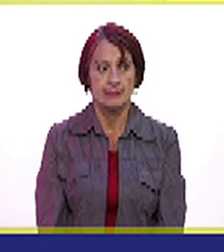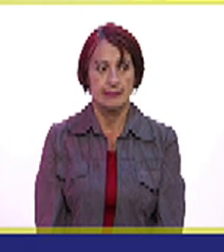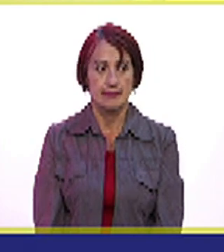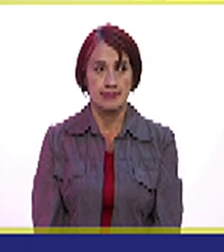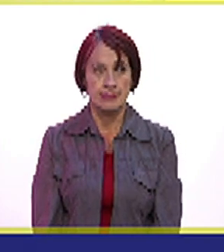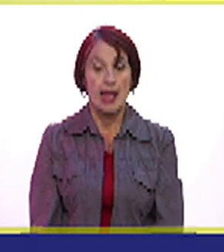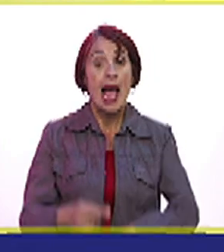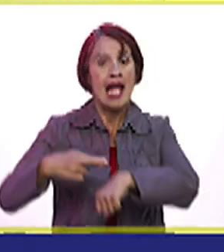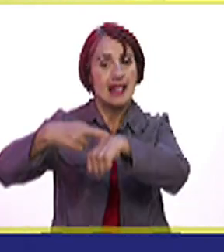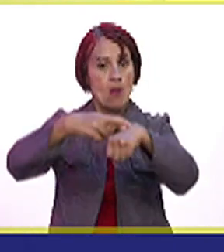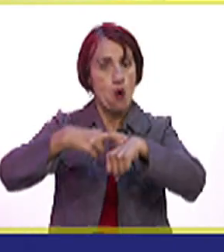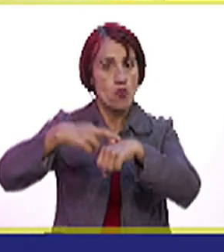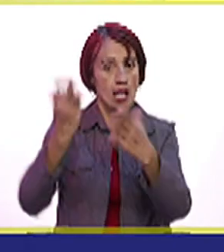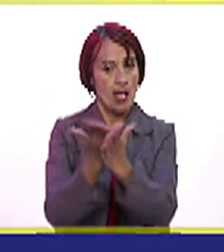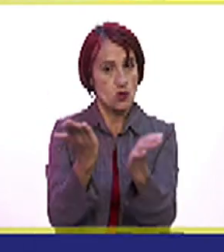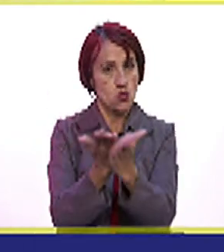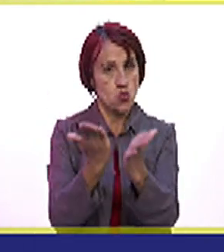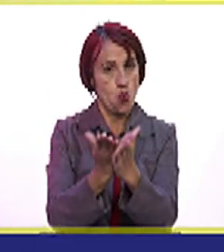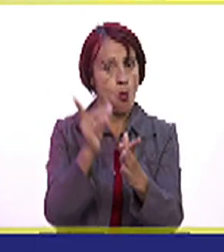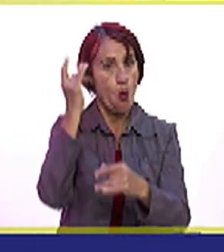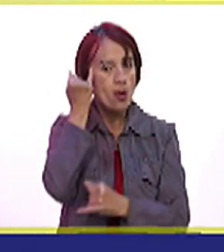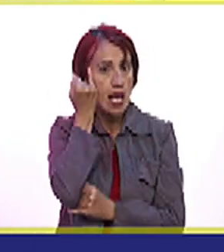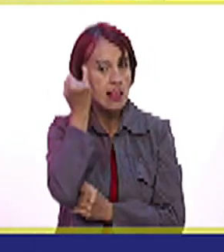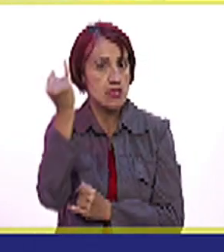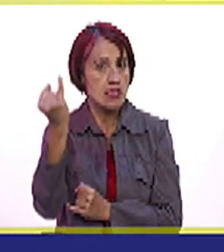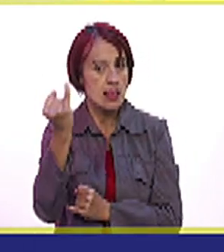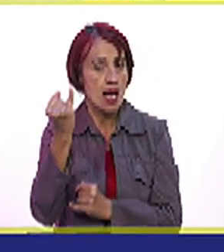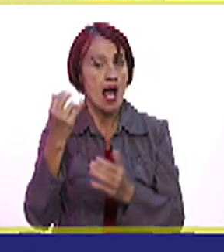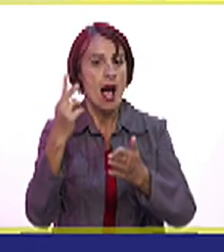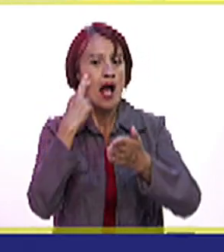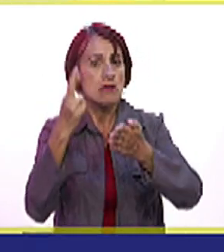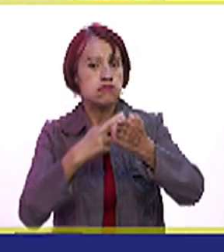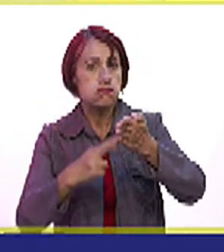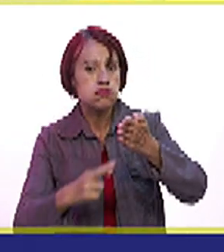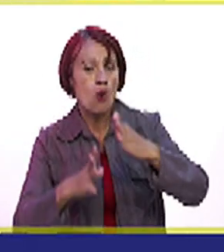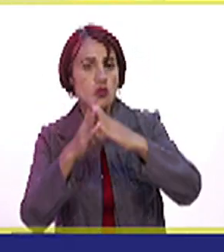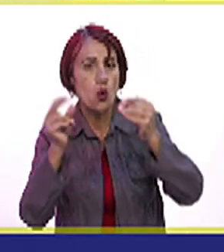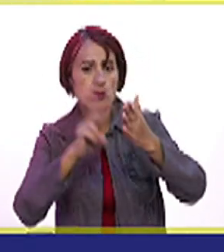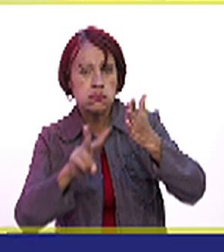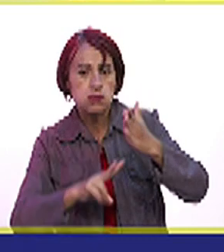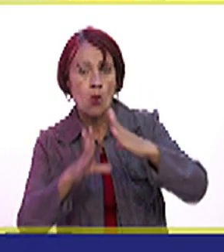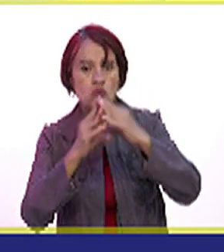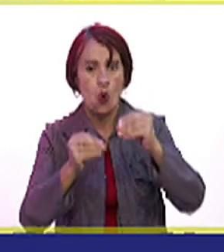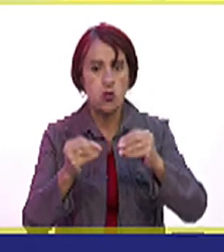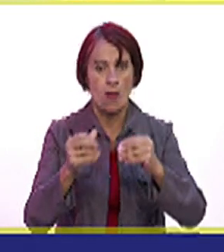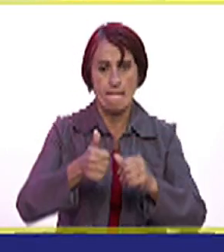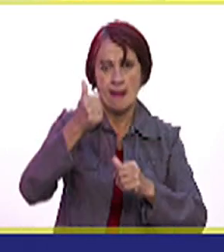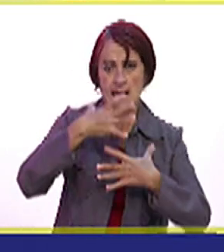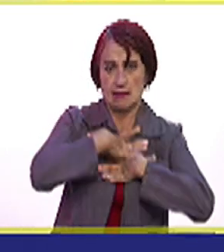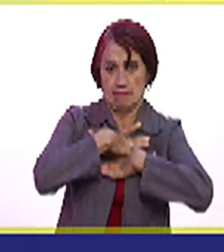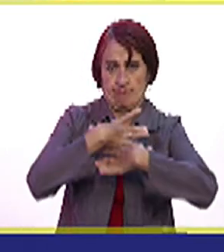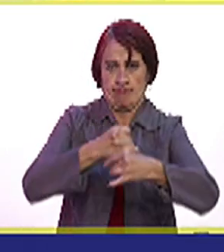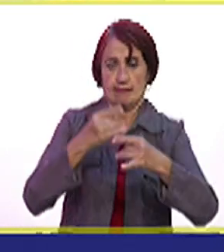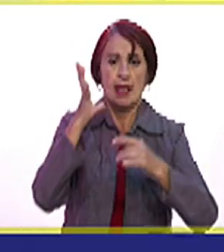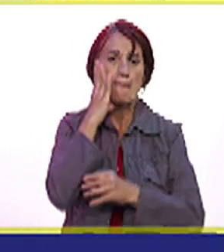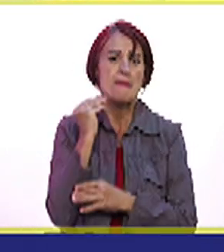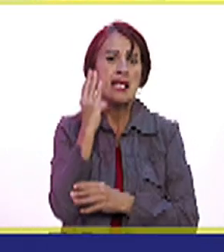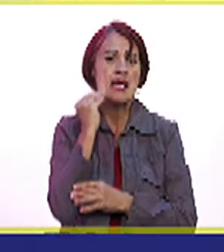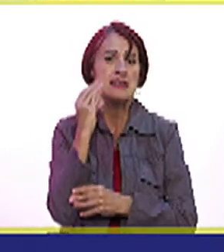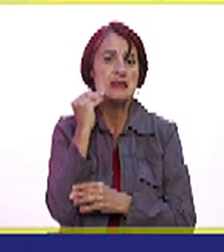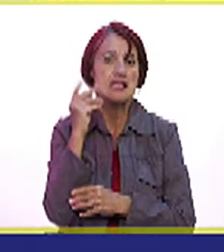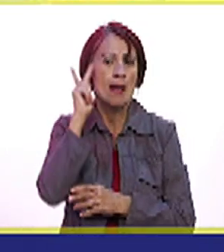La República Escolar, una idea robinsoniana, es uno de los aspectos más llamativos de mi experiencia